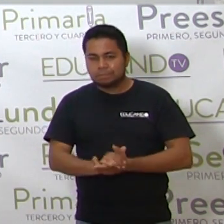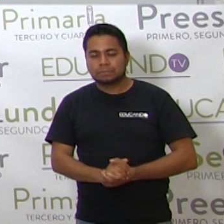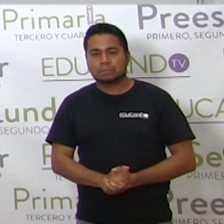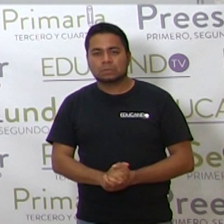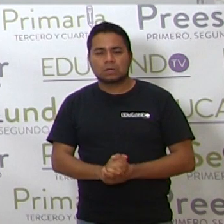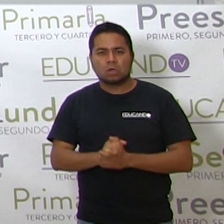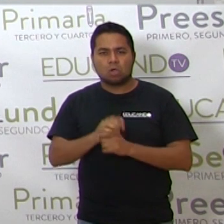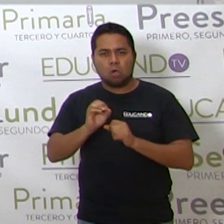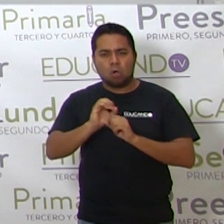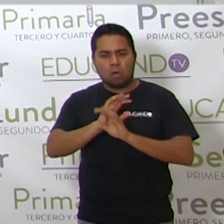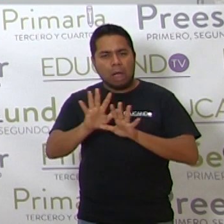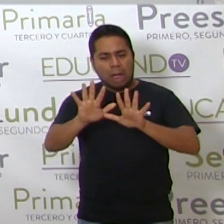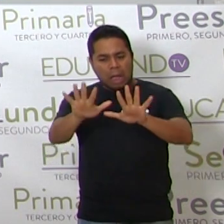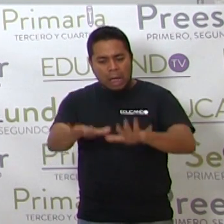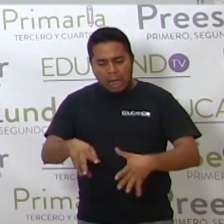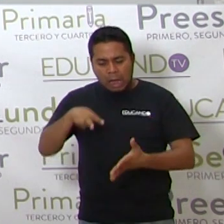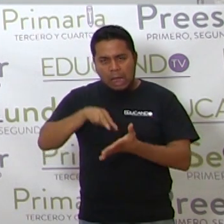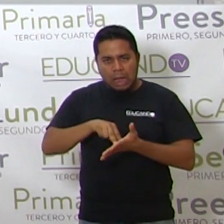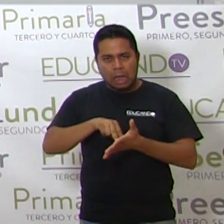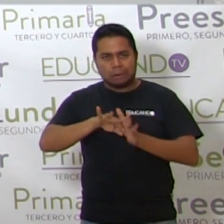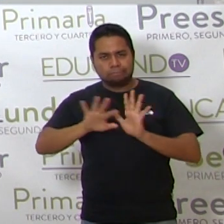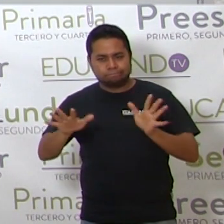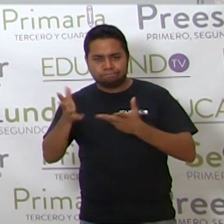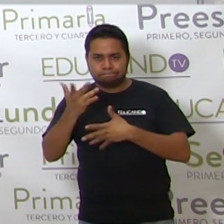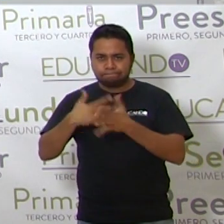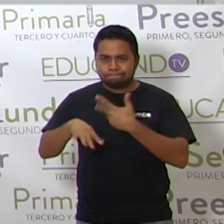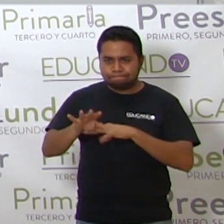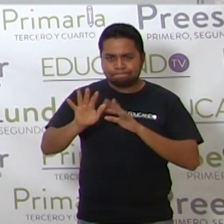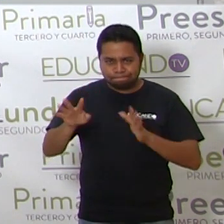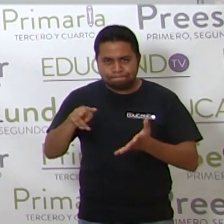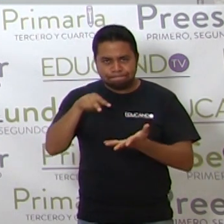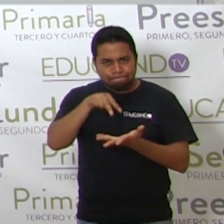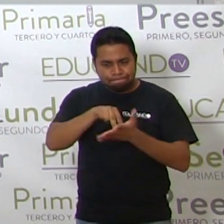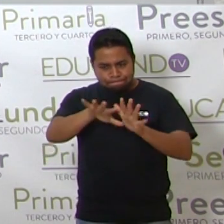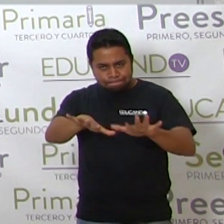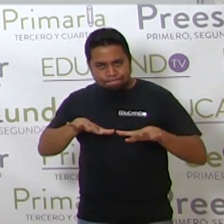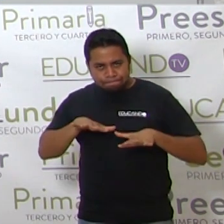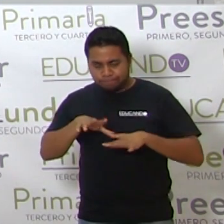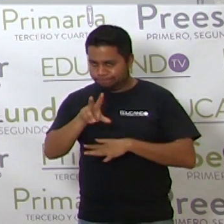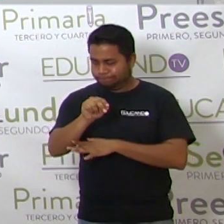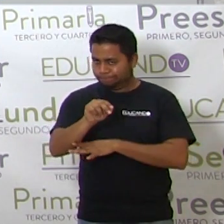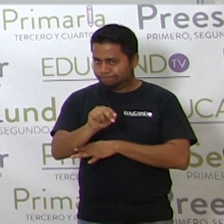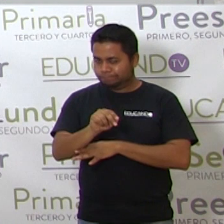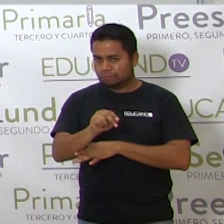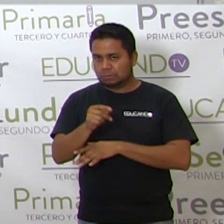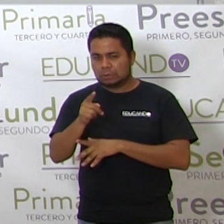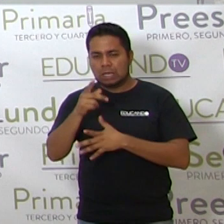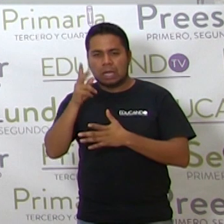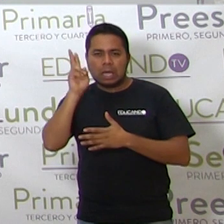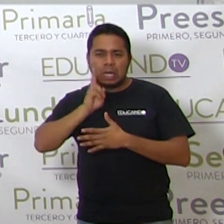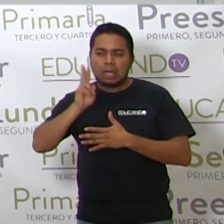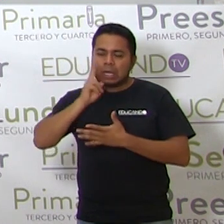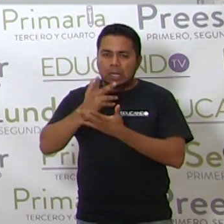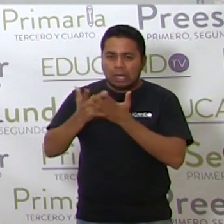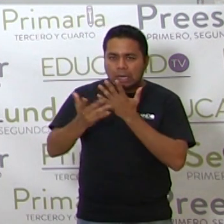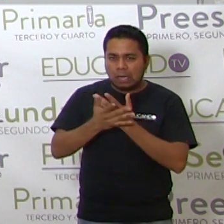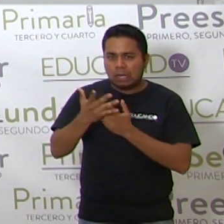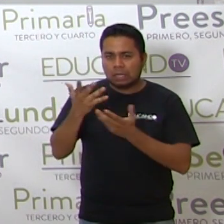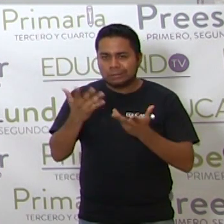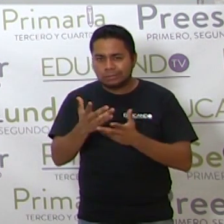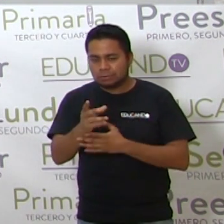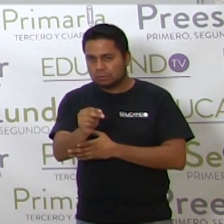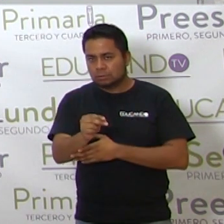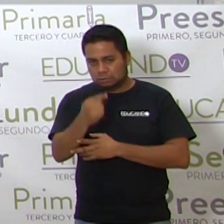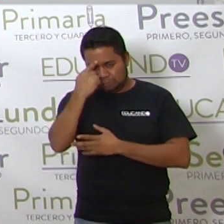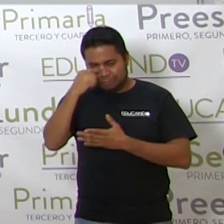ya presentaríamos la obra todavía no todavía no presentaríamos la obra ni tampoco realizaríamos ensayos creo que está